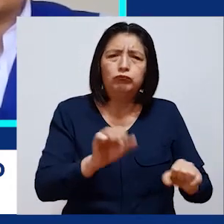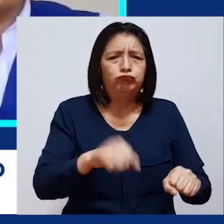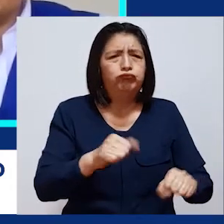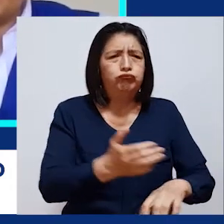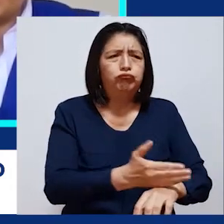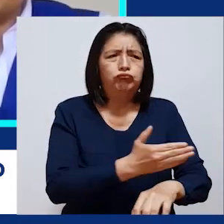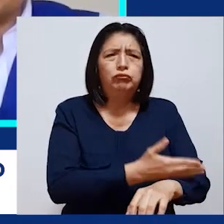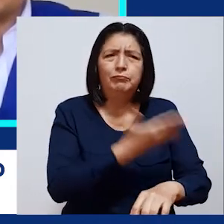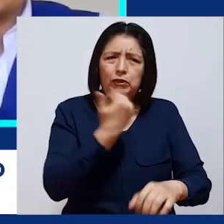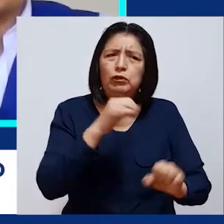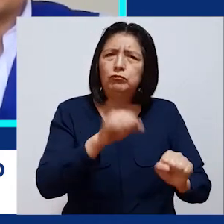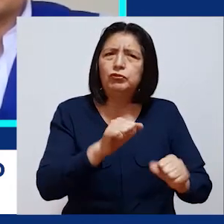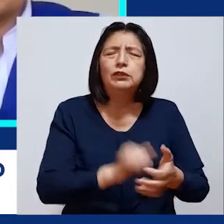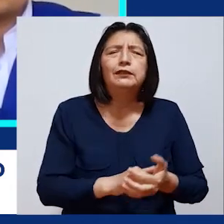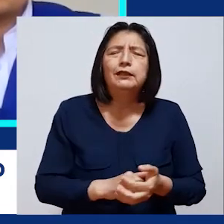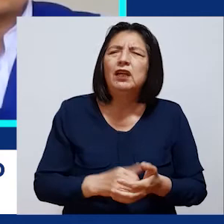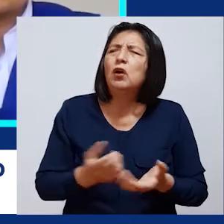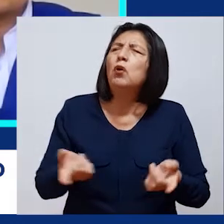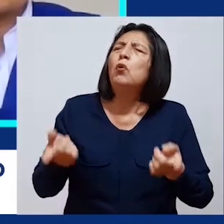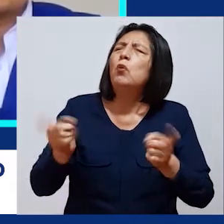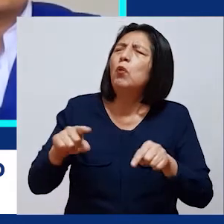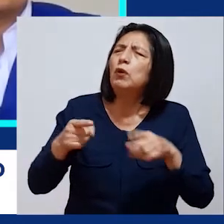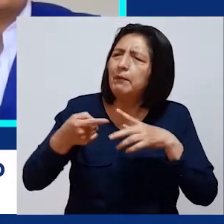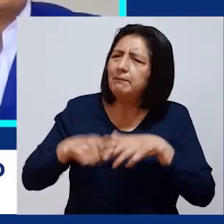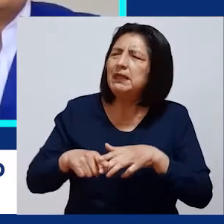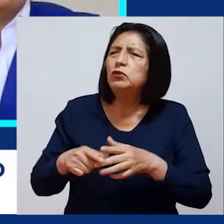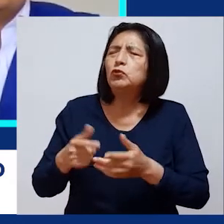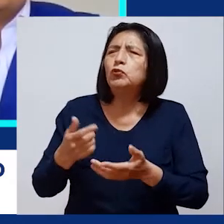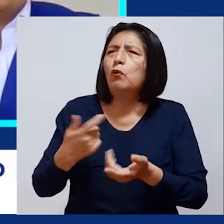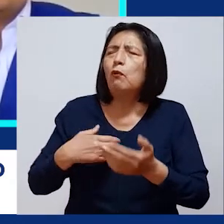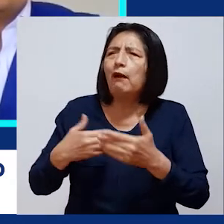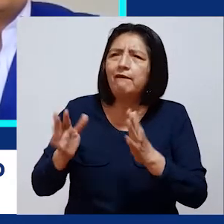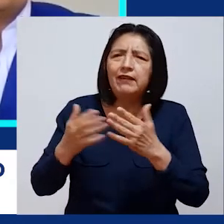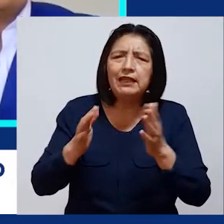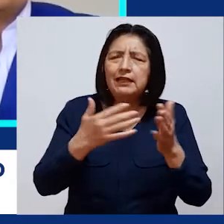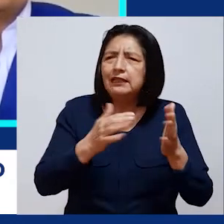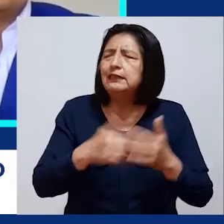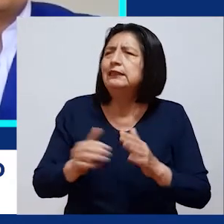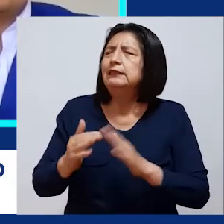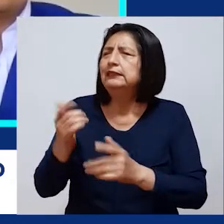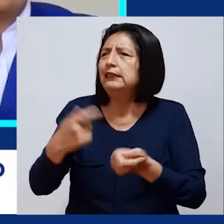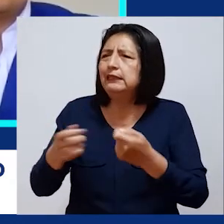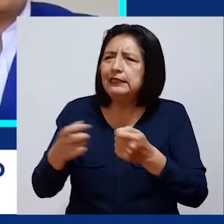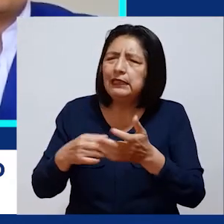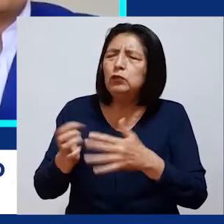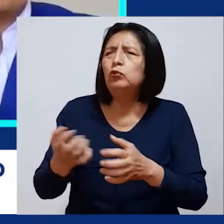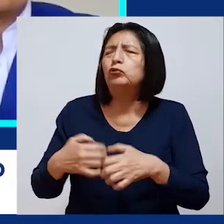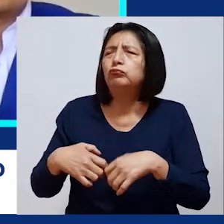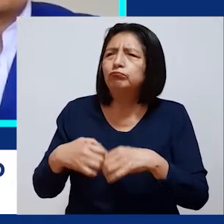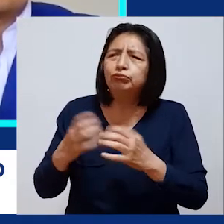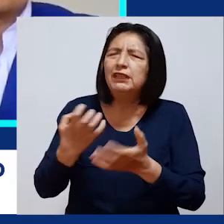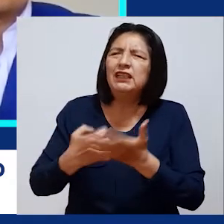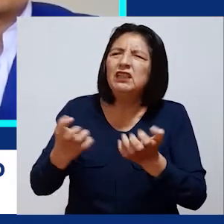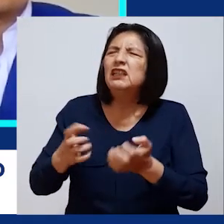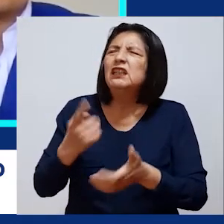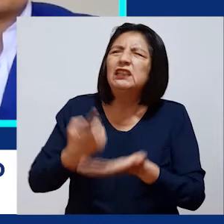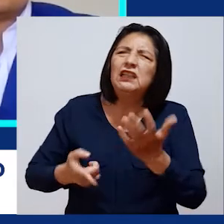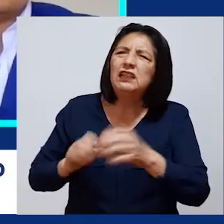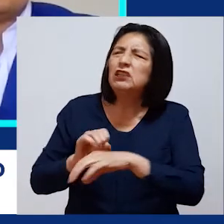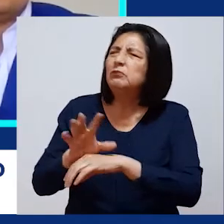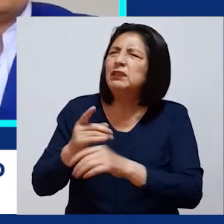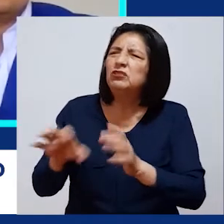mejorado significativamente. Cuando se inició la reactivación económica, ¿qué recomendaciones realizó